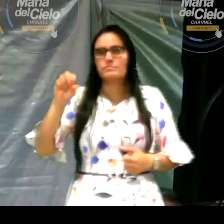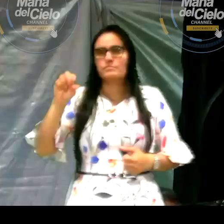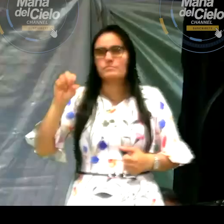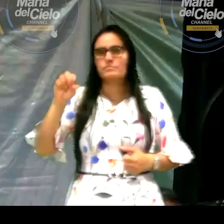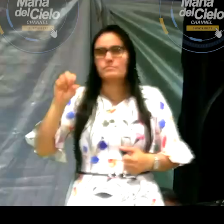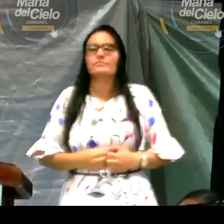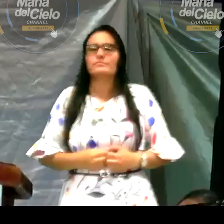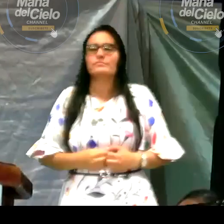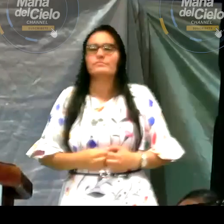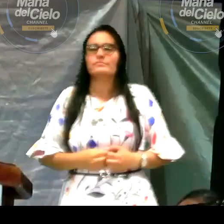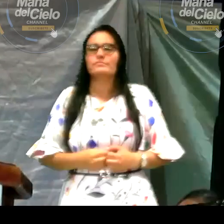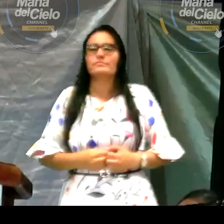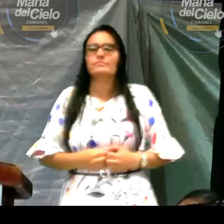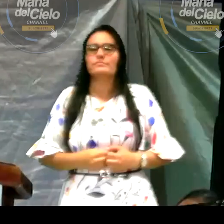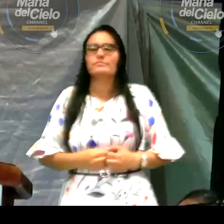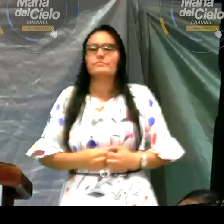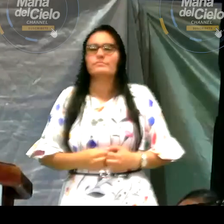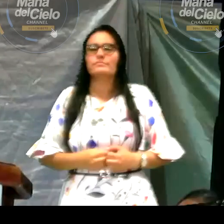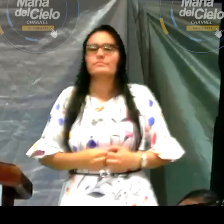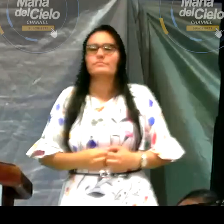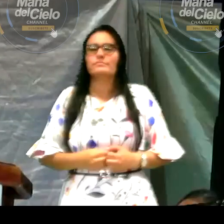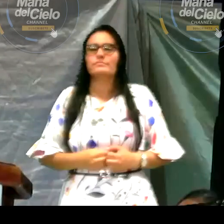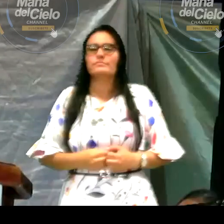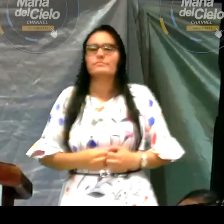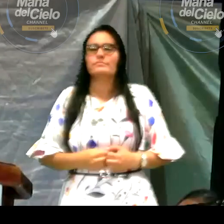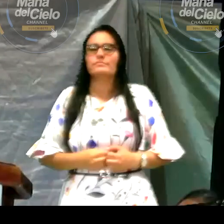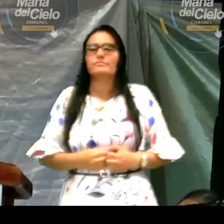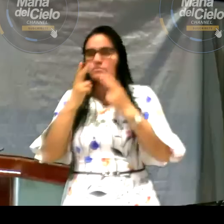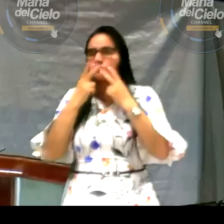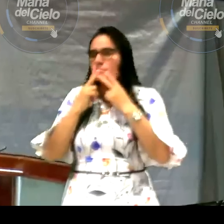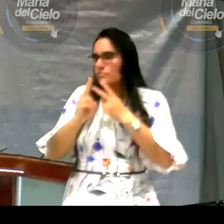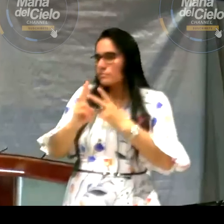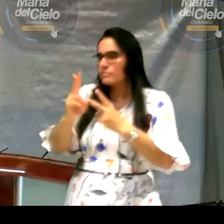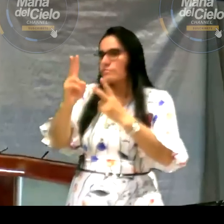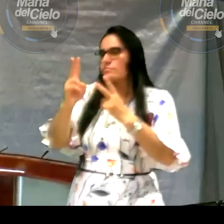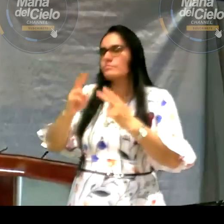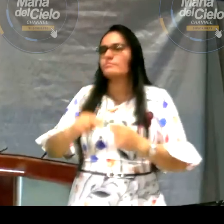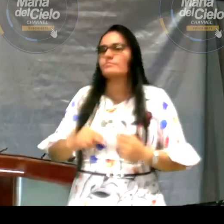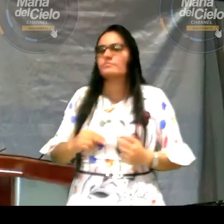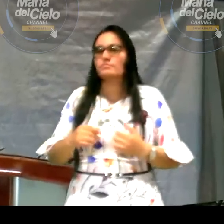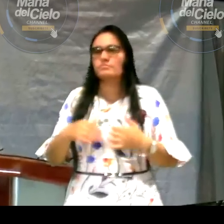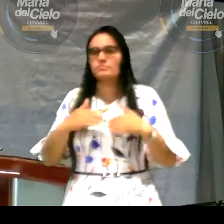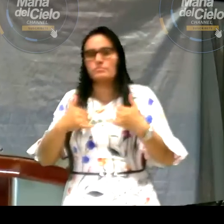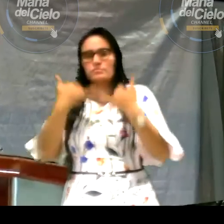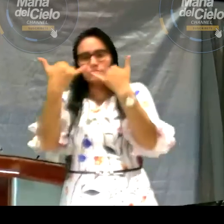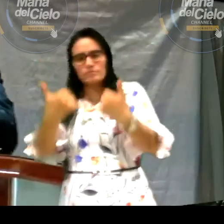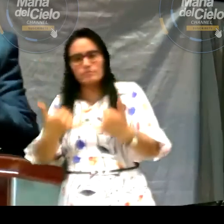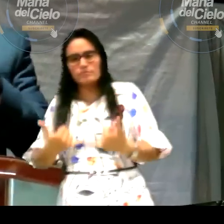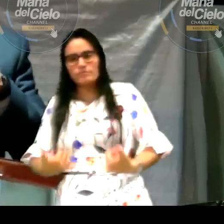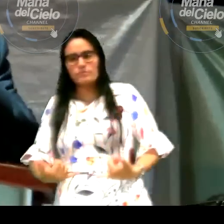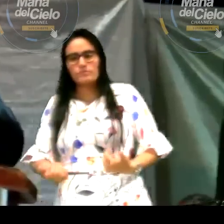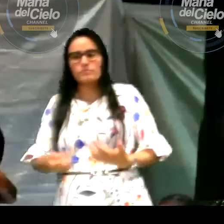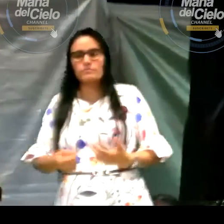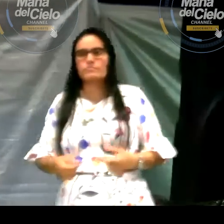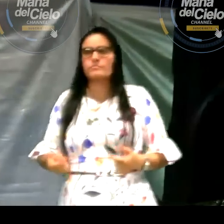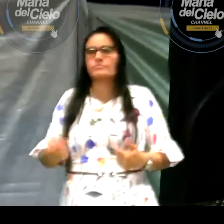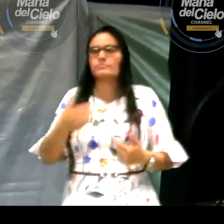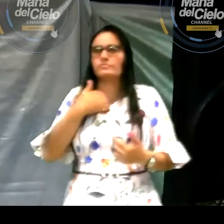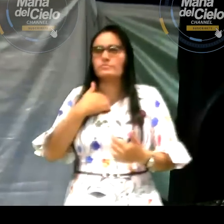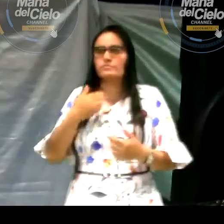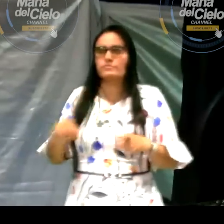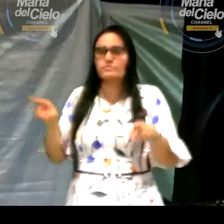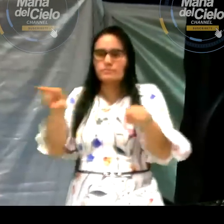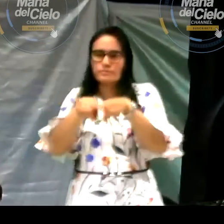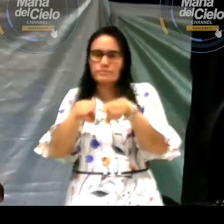saludo, eso fue un reclamo. Si hubieses estado aquí, mi hermano no habría